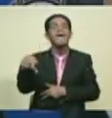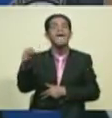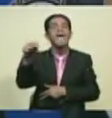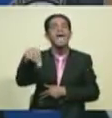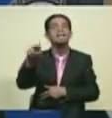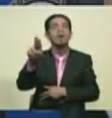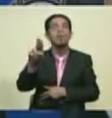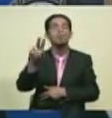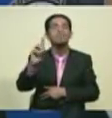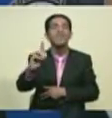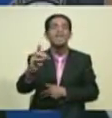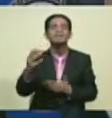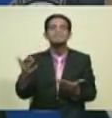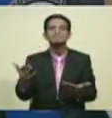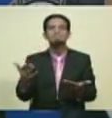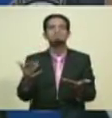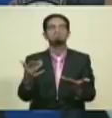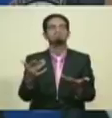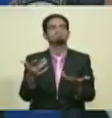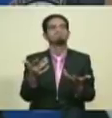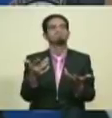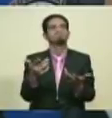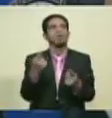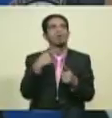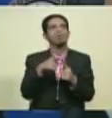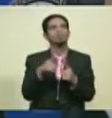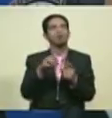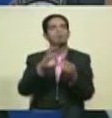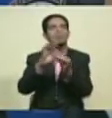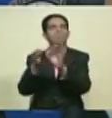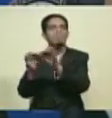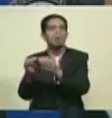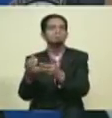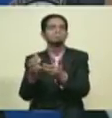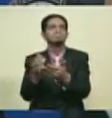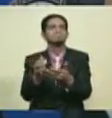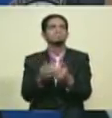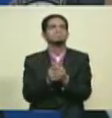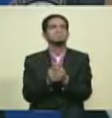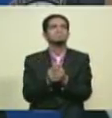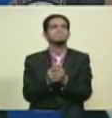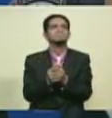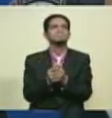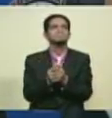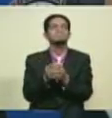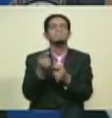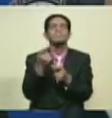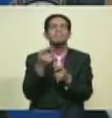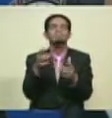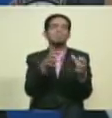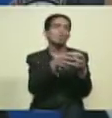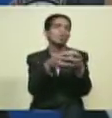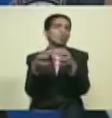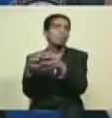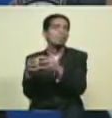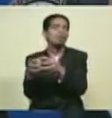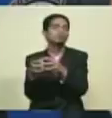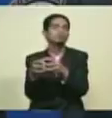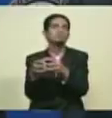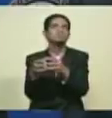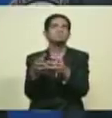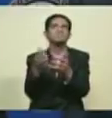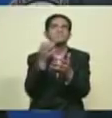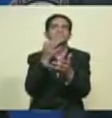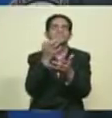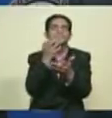quieren ayudar porque ellos están, miren, bueno, no puedo decir, pero hasta algunos organismos de Naciones Unidas le han afectado sus